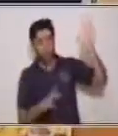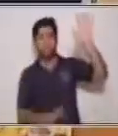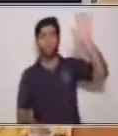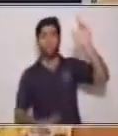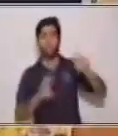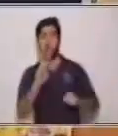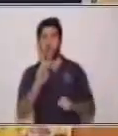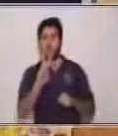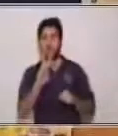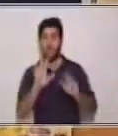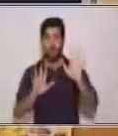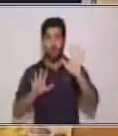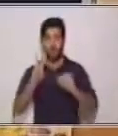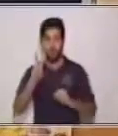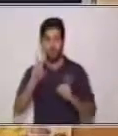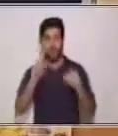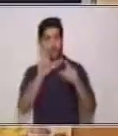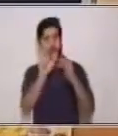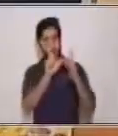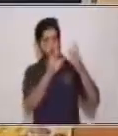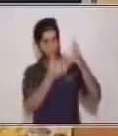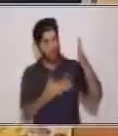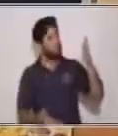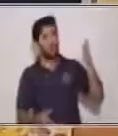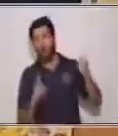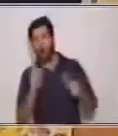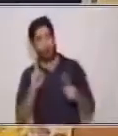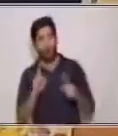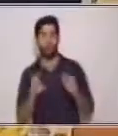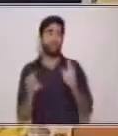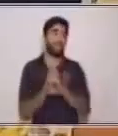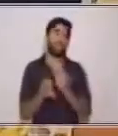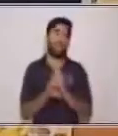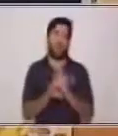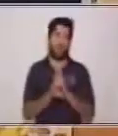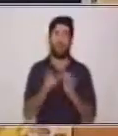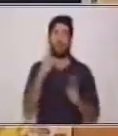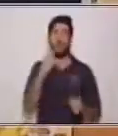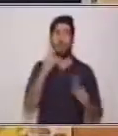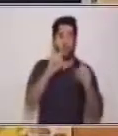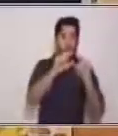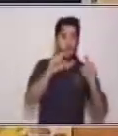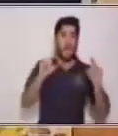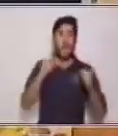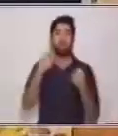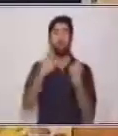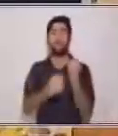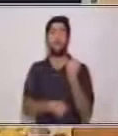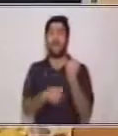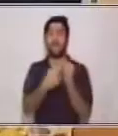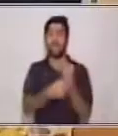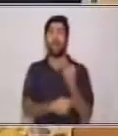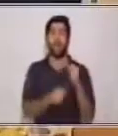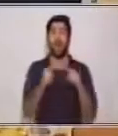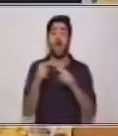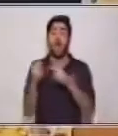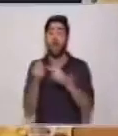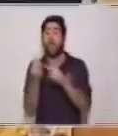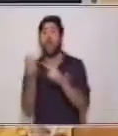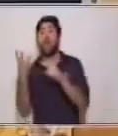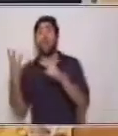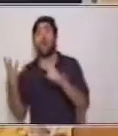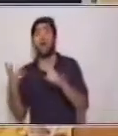¿sí? Los ingredientes deben llevar las cantidades que se le va a incorporar a la receta